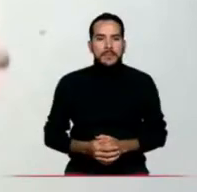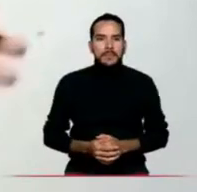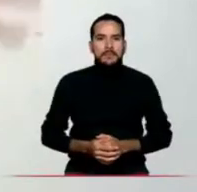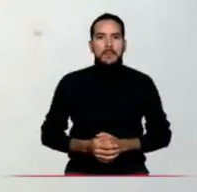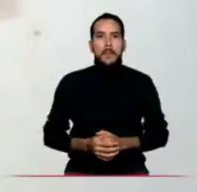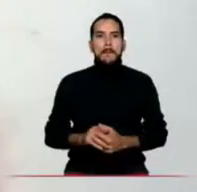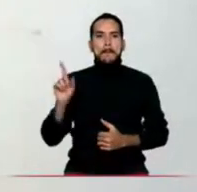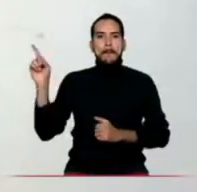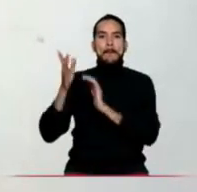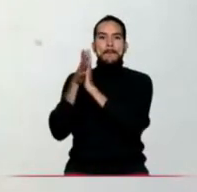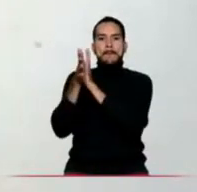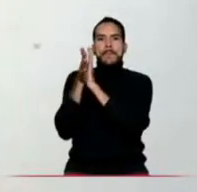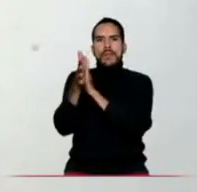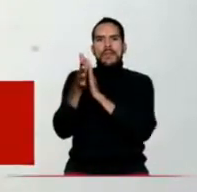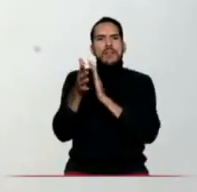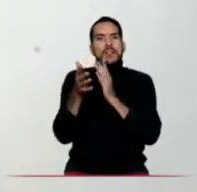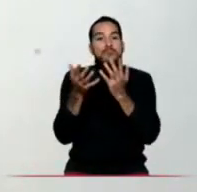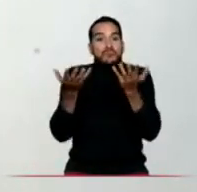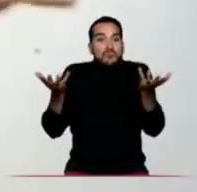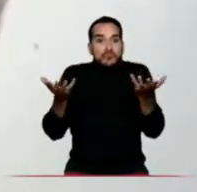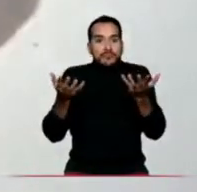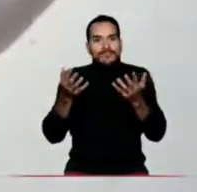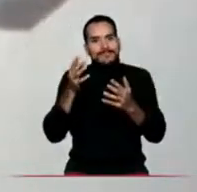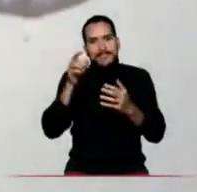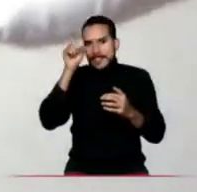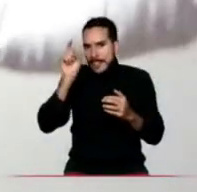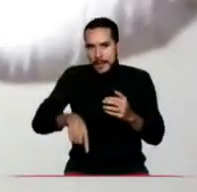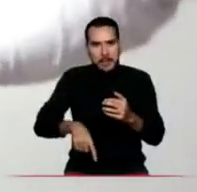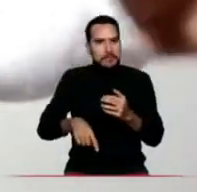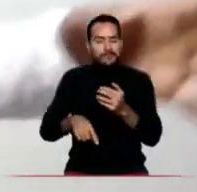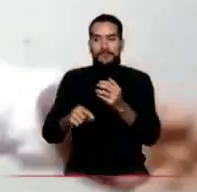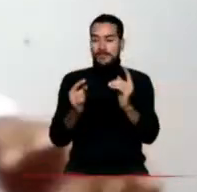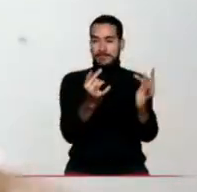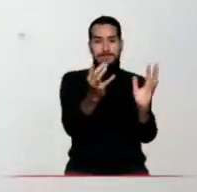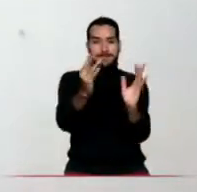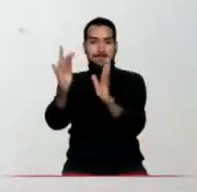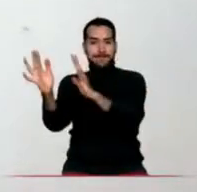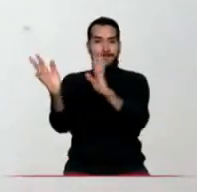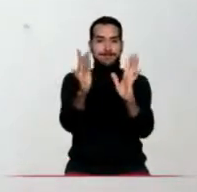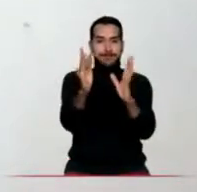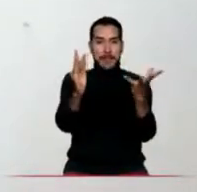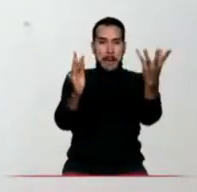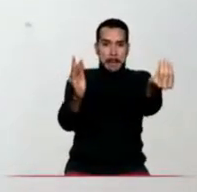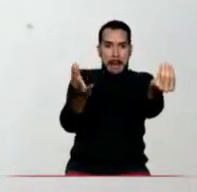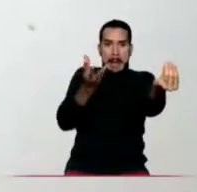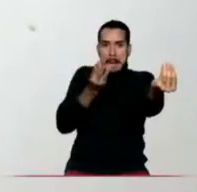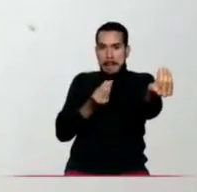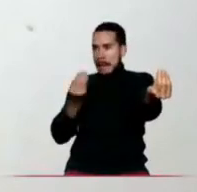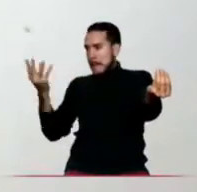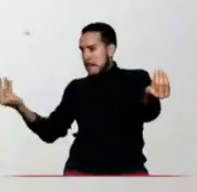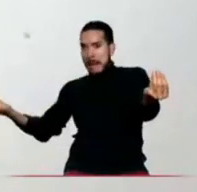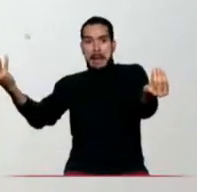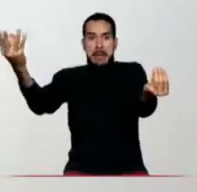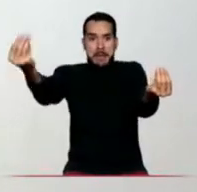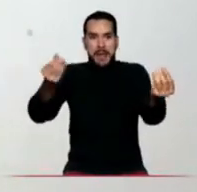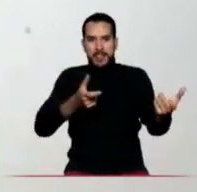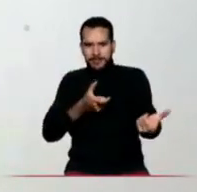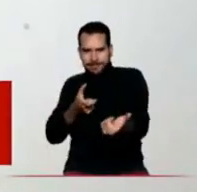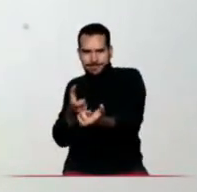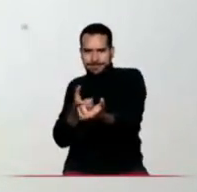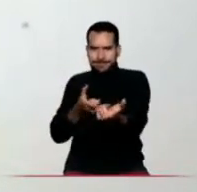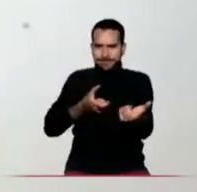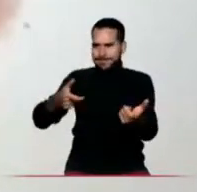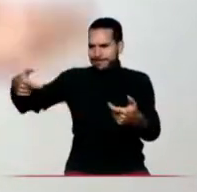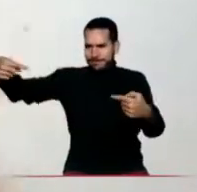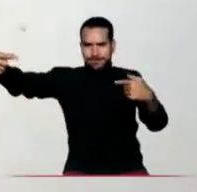Vamos a activar nuevos frentes de trabajo para sofocar esta serie de llamas que ya van directamente hacia Caño Largo,